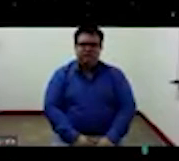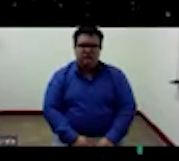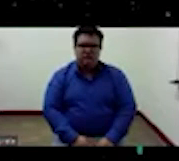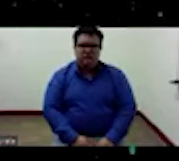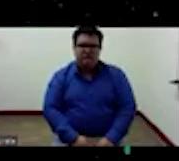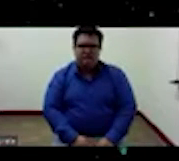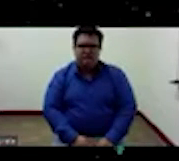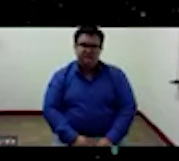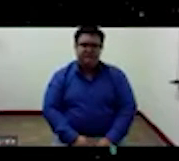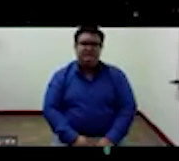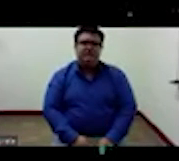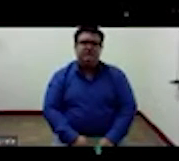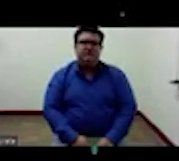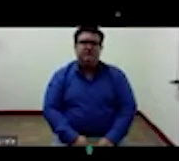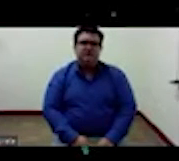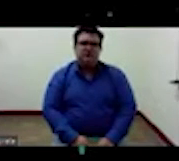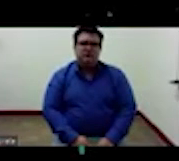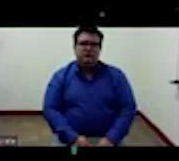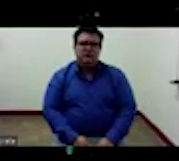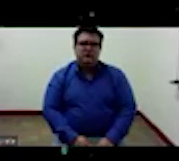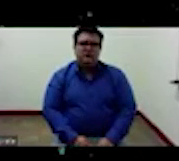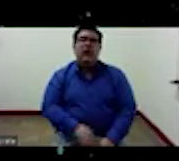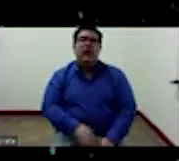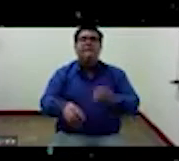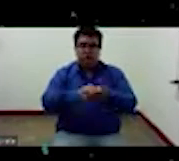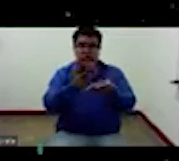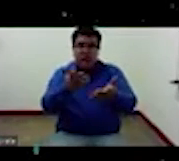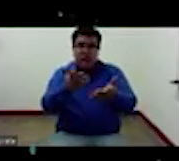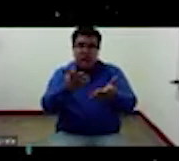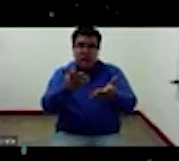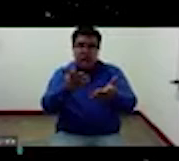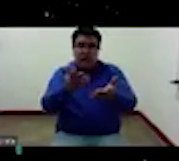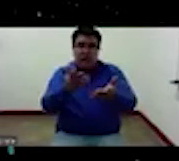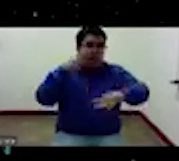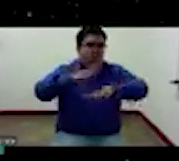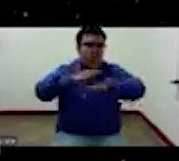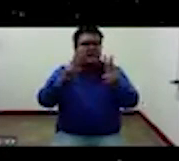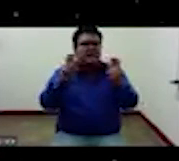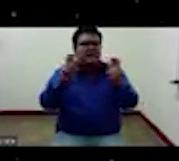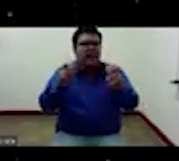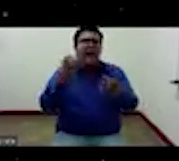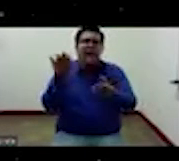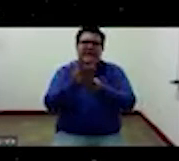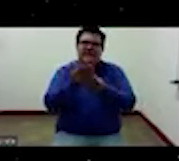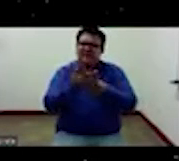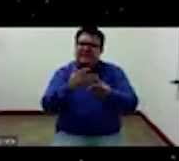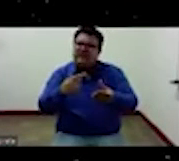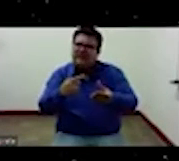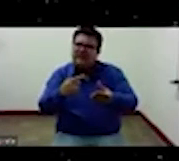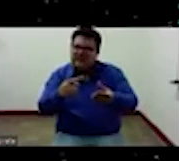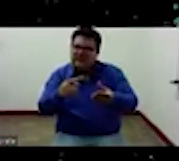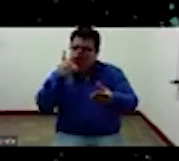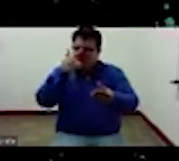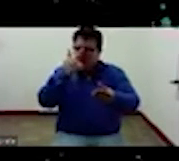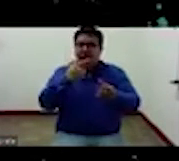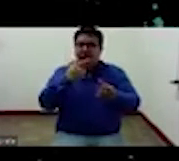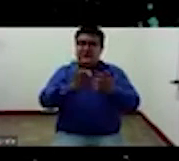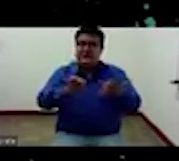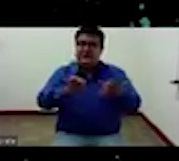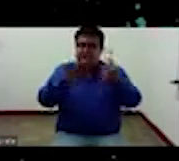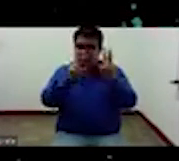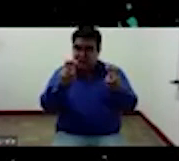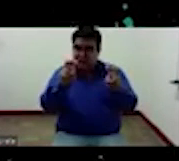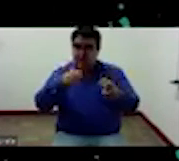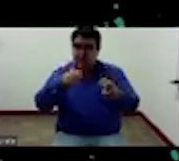También con esto quería comentar algo que tiene que ver con los archivos. Uno de los temas que se ha cruzado también en mi trabajo son